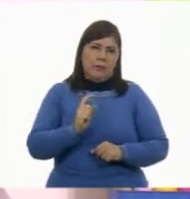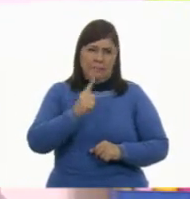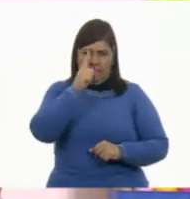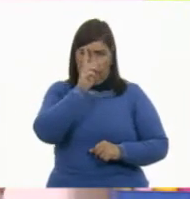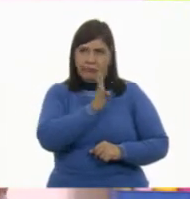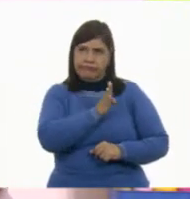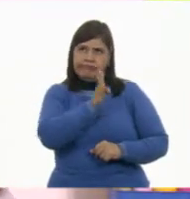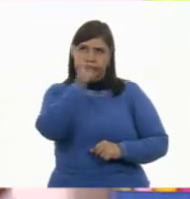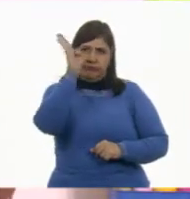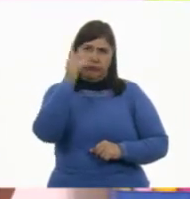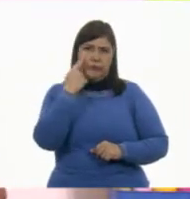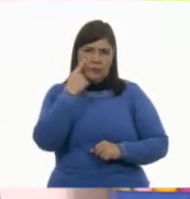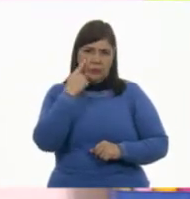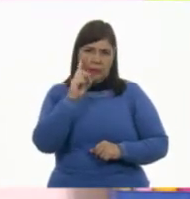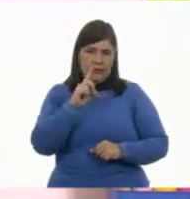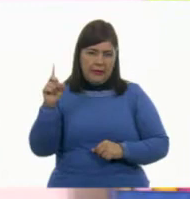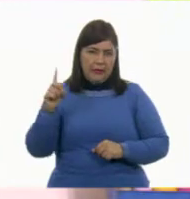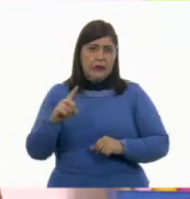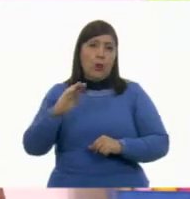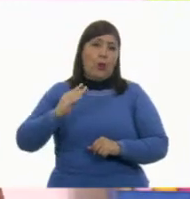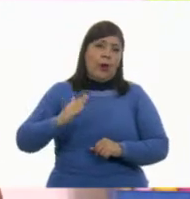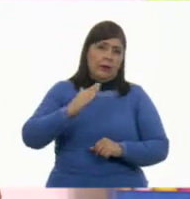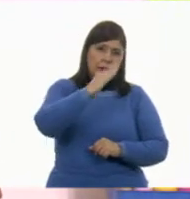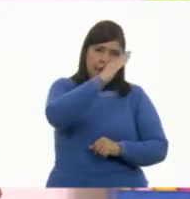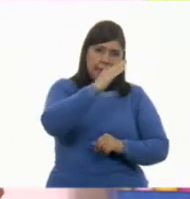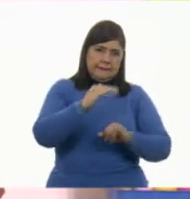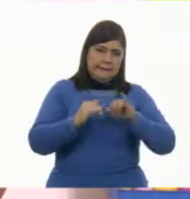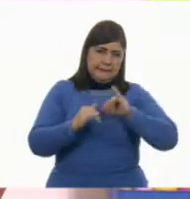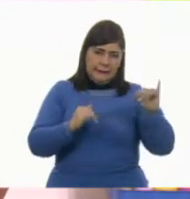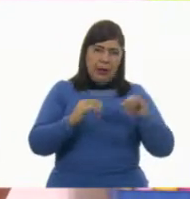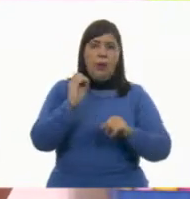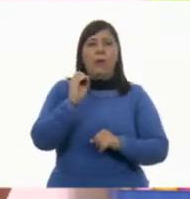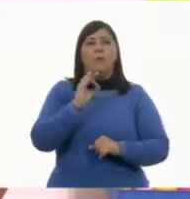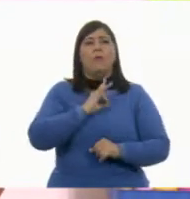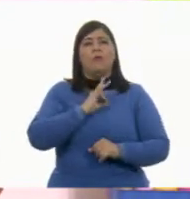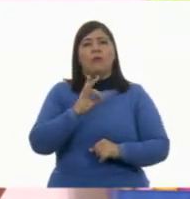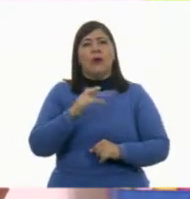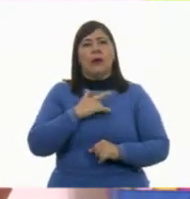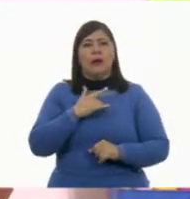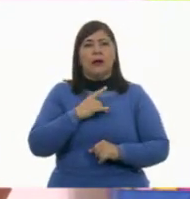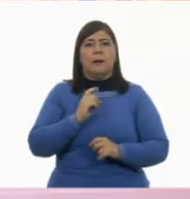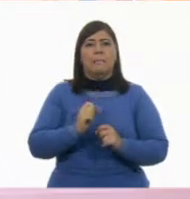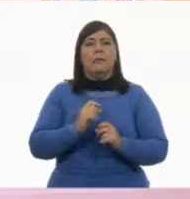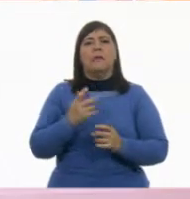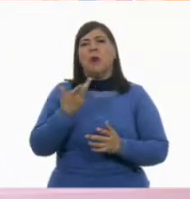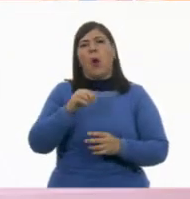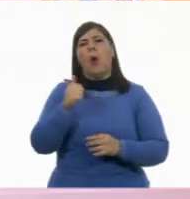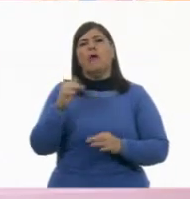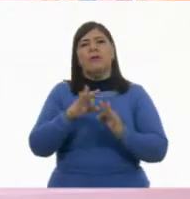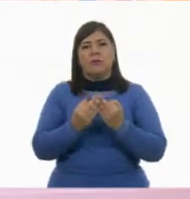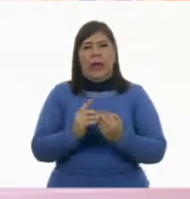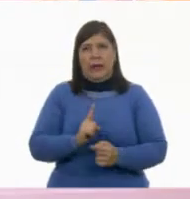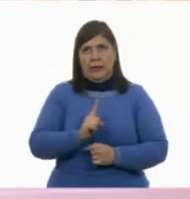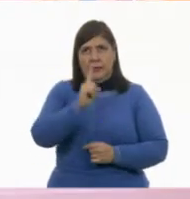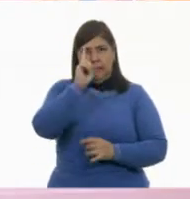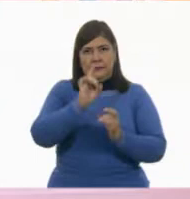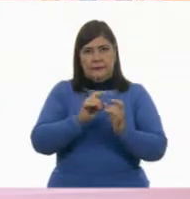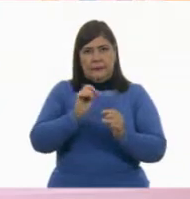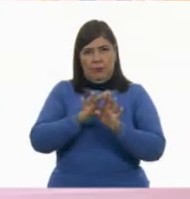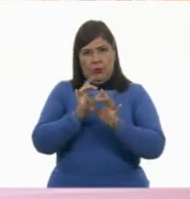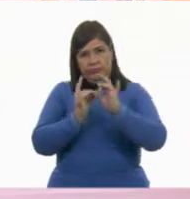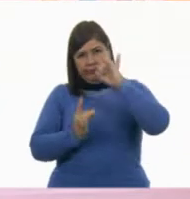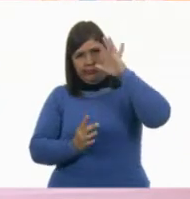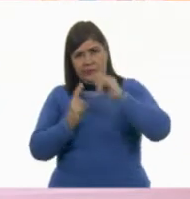diagonal a la derecha o la podemos ocupar en diagonal a la izquierda o la podemos ocupar como más. Hacia arriba. Hacia